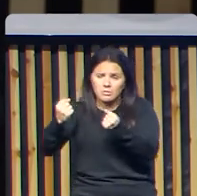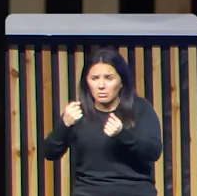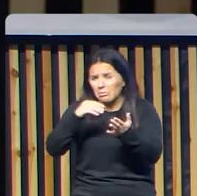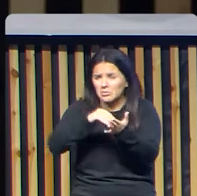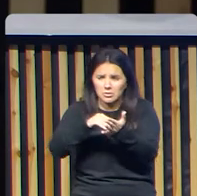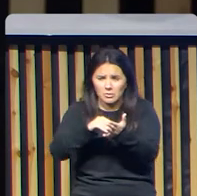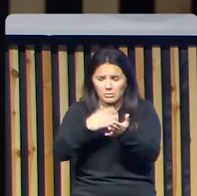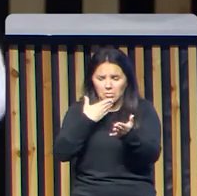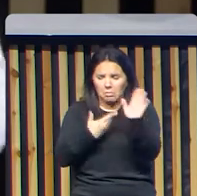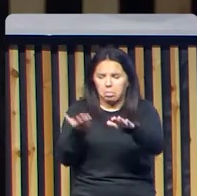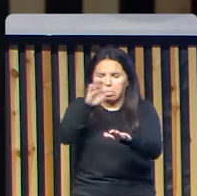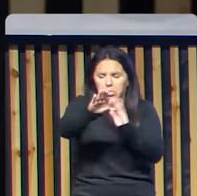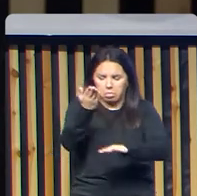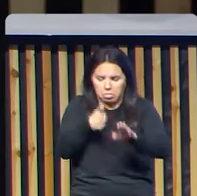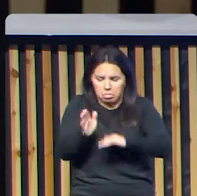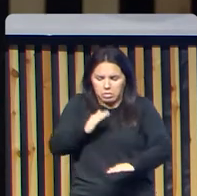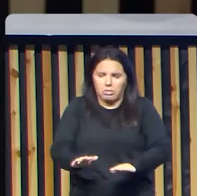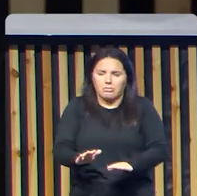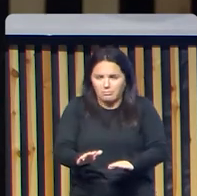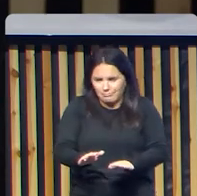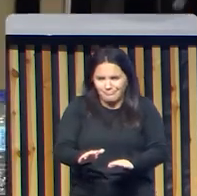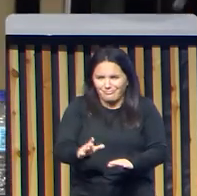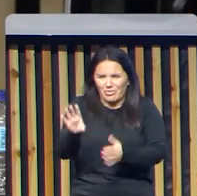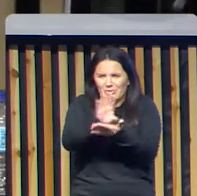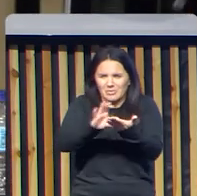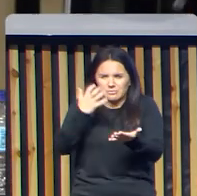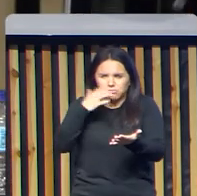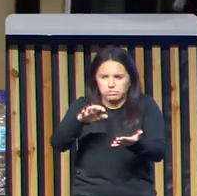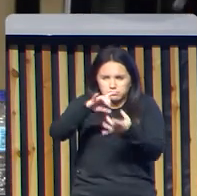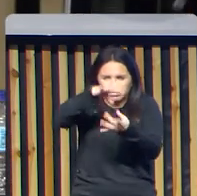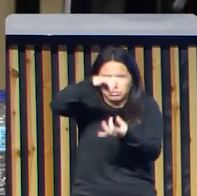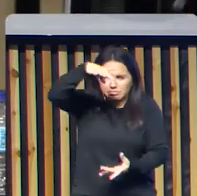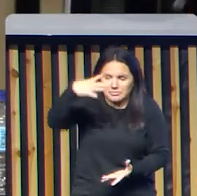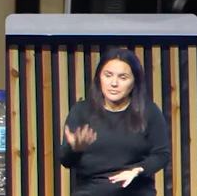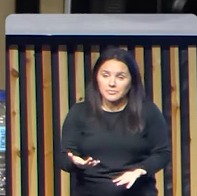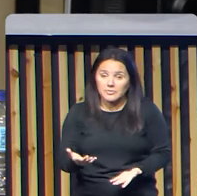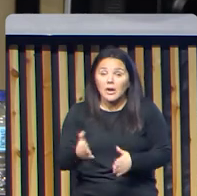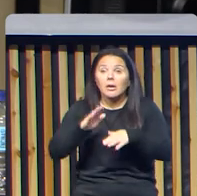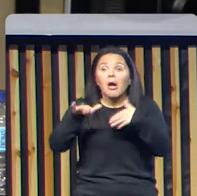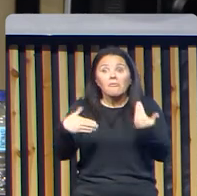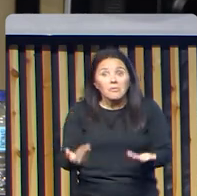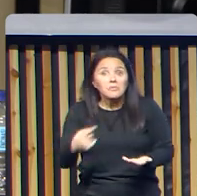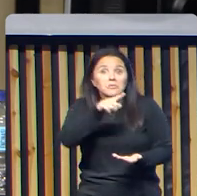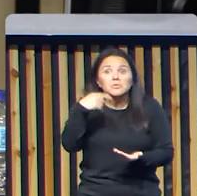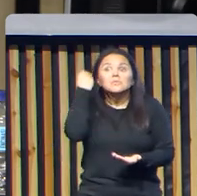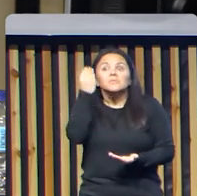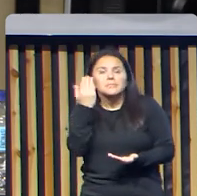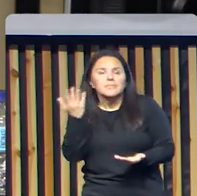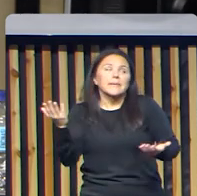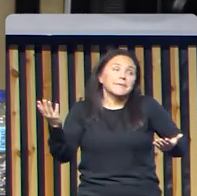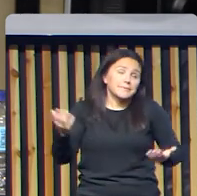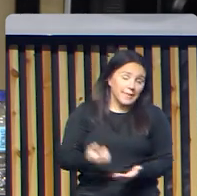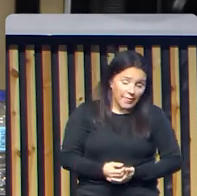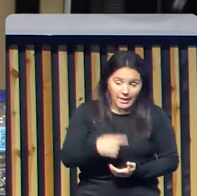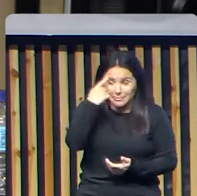a menudo un patchwork no un documento Frankenstein bueno eso nos podría llevar a pensar que es que bueno ya se sabe